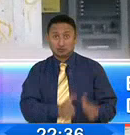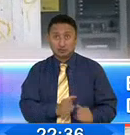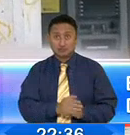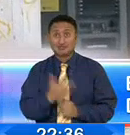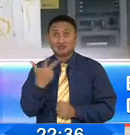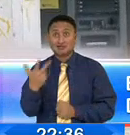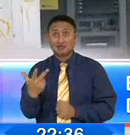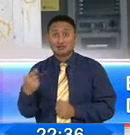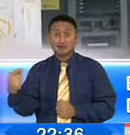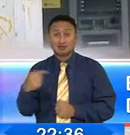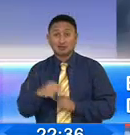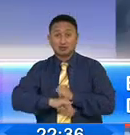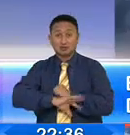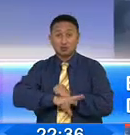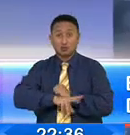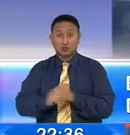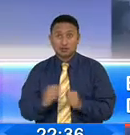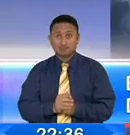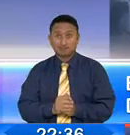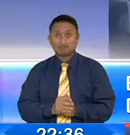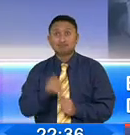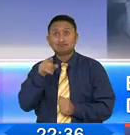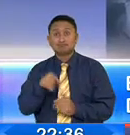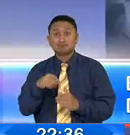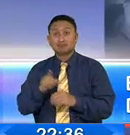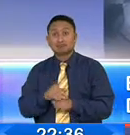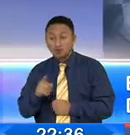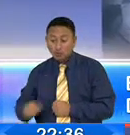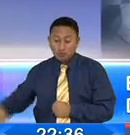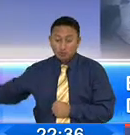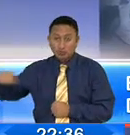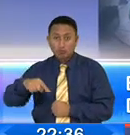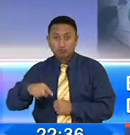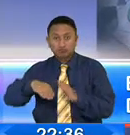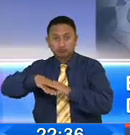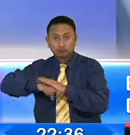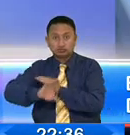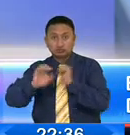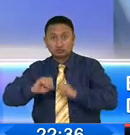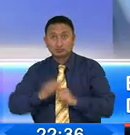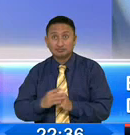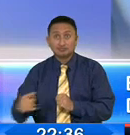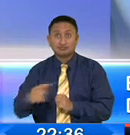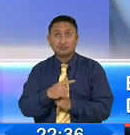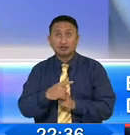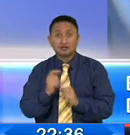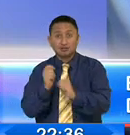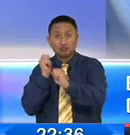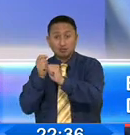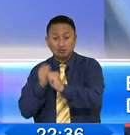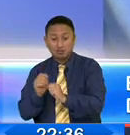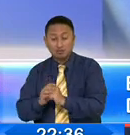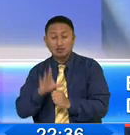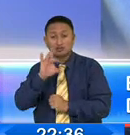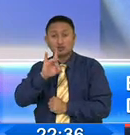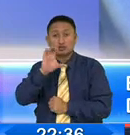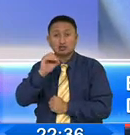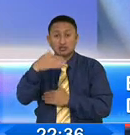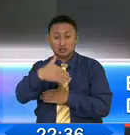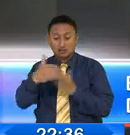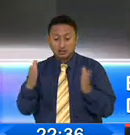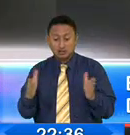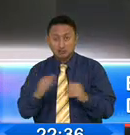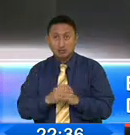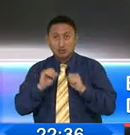cajeros automáticos. Los extranjeros ingresaron por una puerta de metal y construyeron un orificio de 80 centímetros para llegar hasta